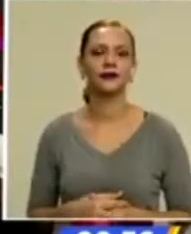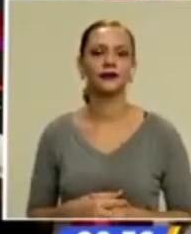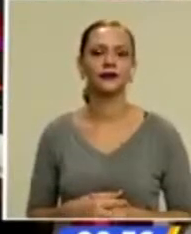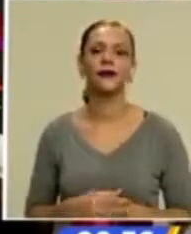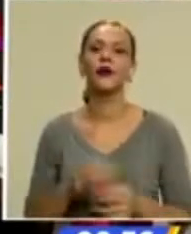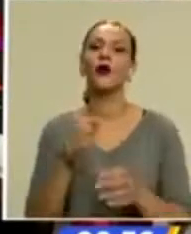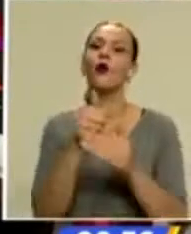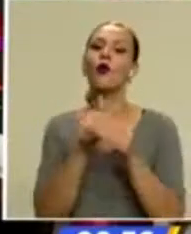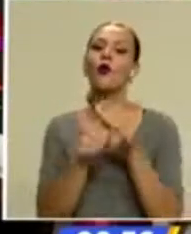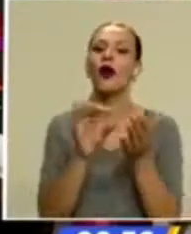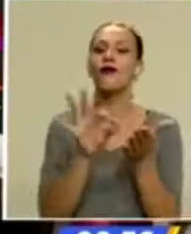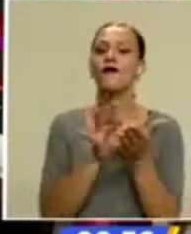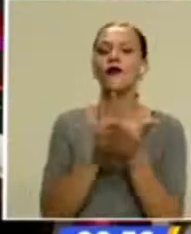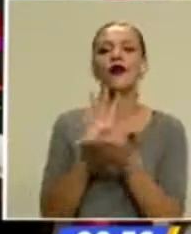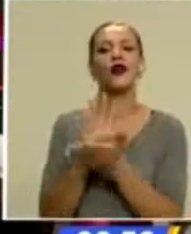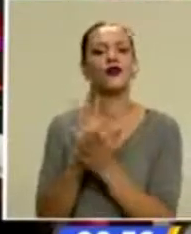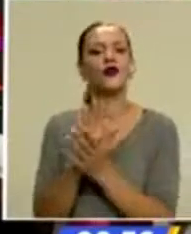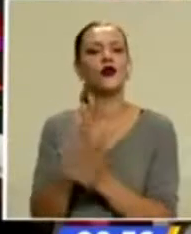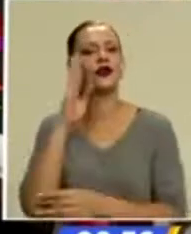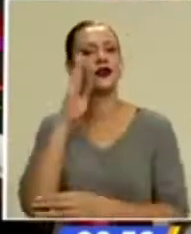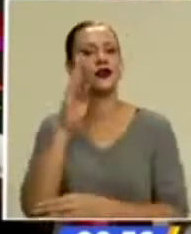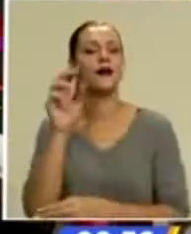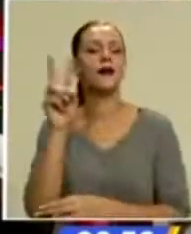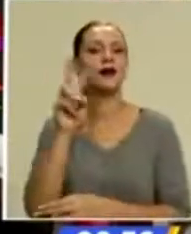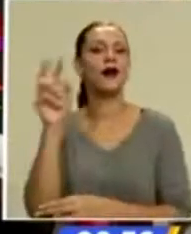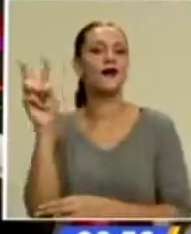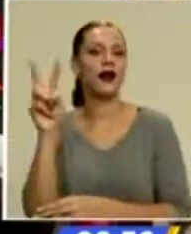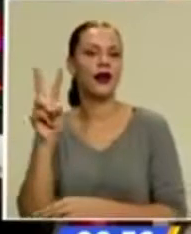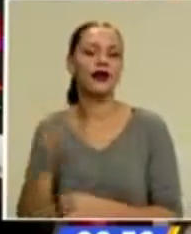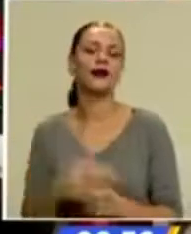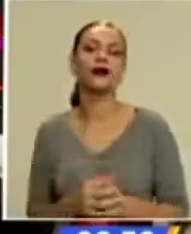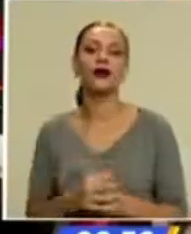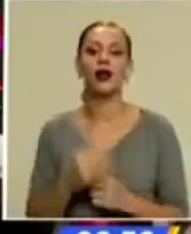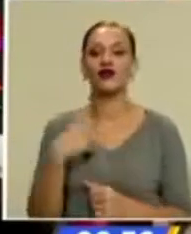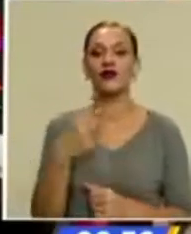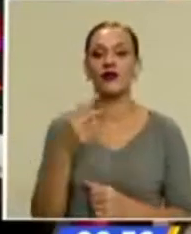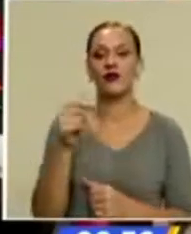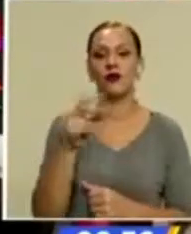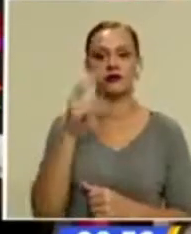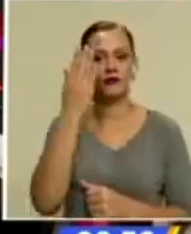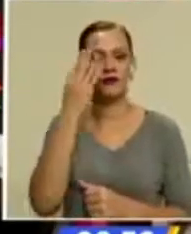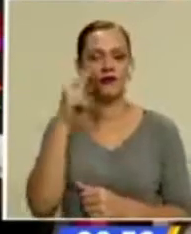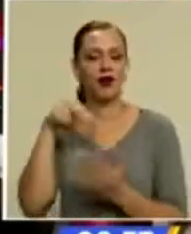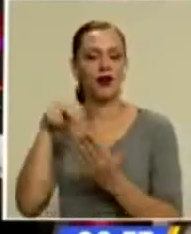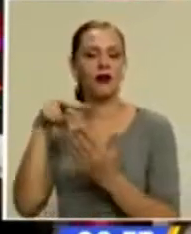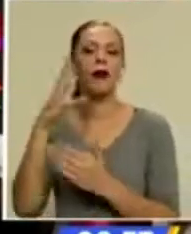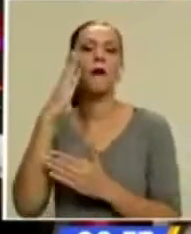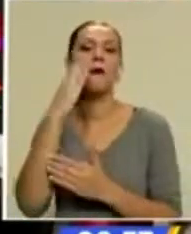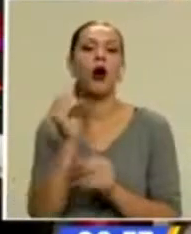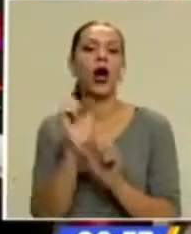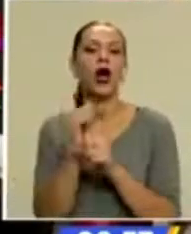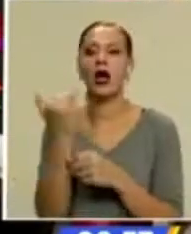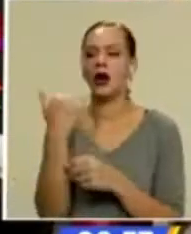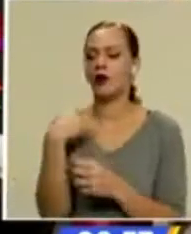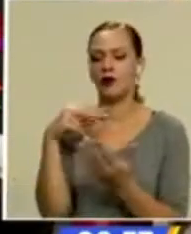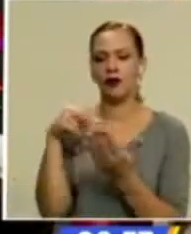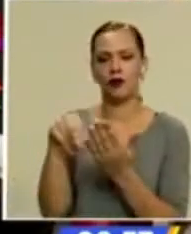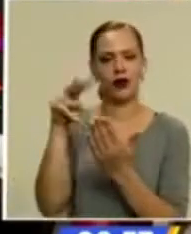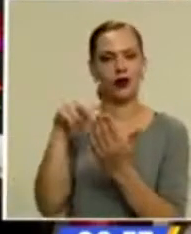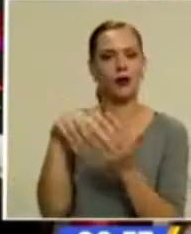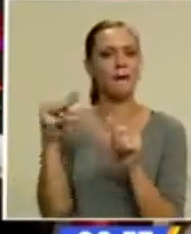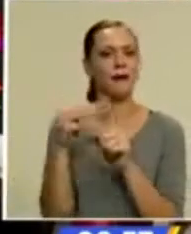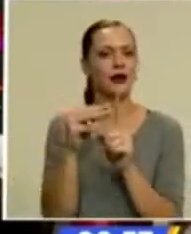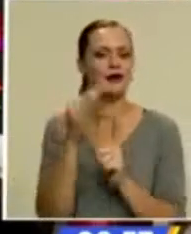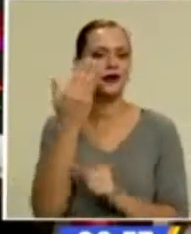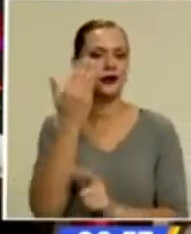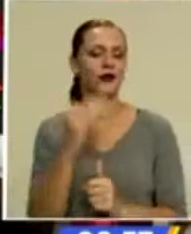Que guarden frijoles y tortillas. Bueno, un saludo para Victoria Varela. Ahí ya estaba. Me voy a ir rápidamente al Facebook porque hace rato no leía